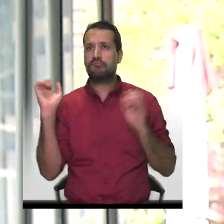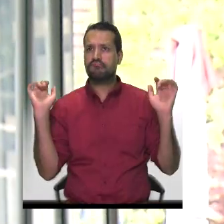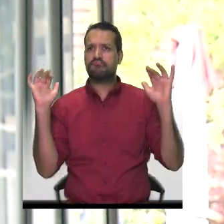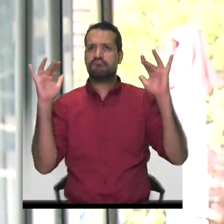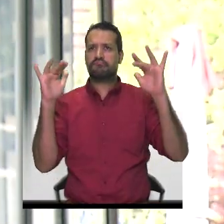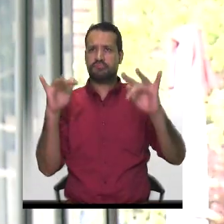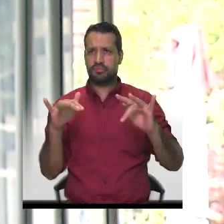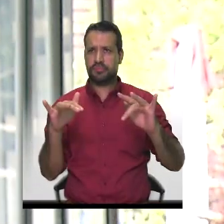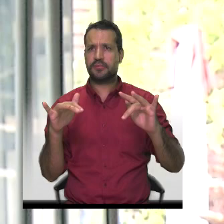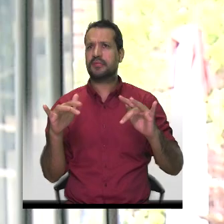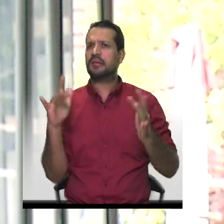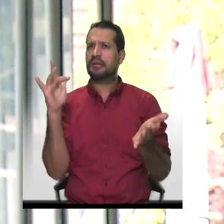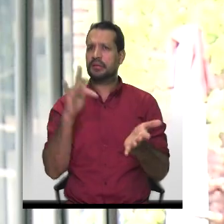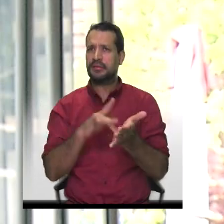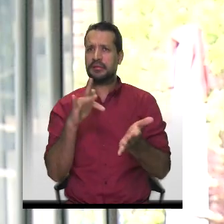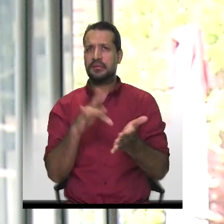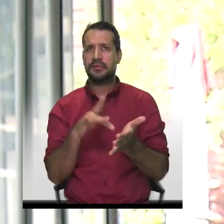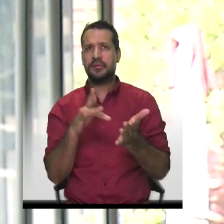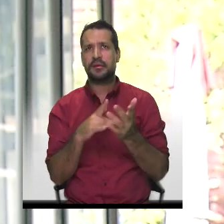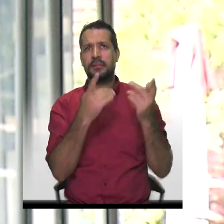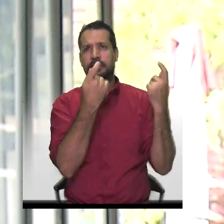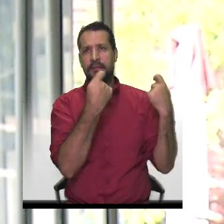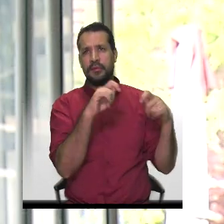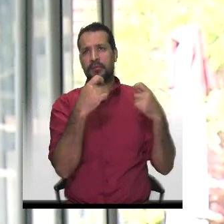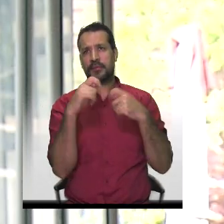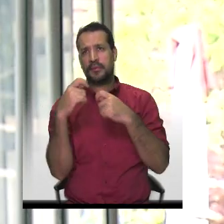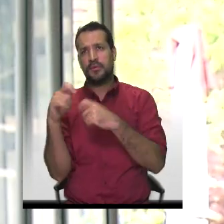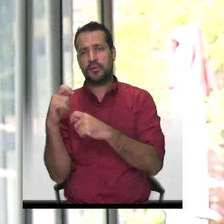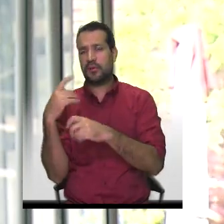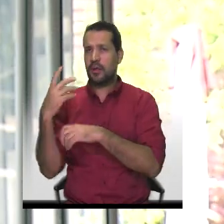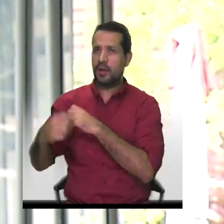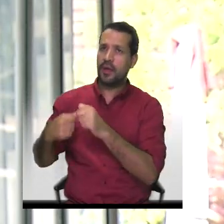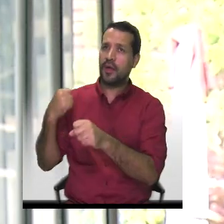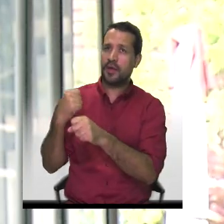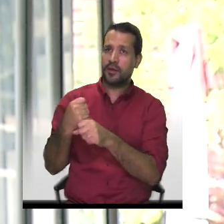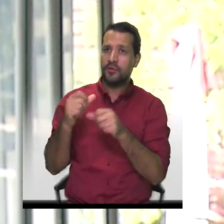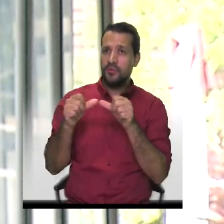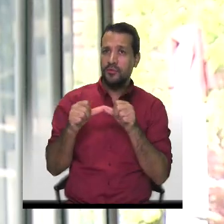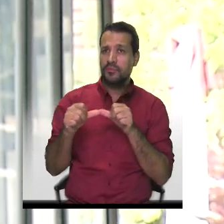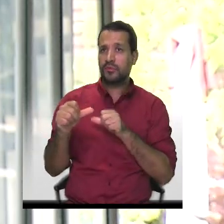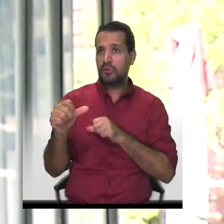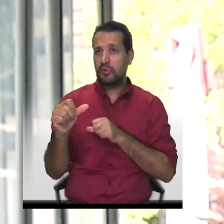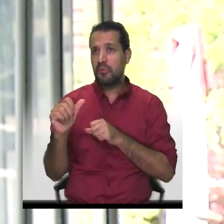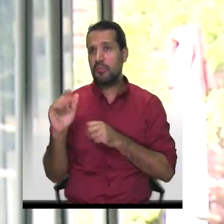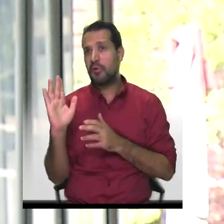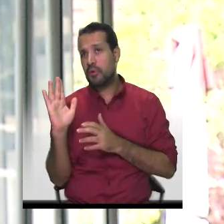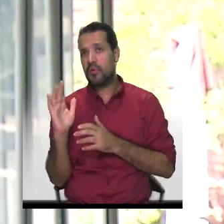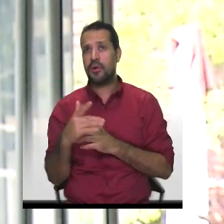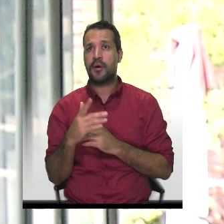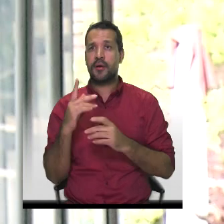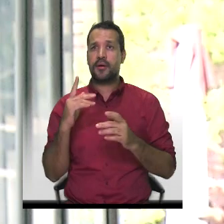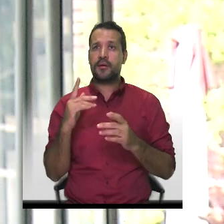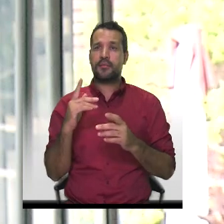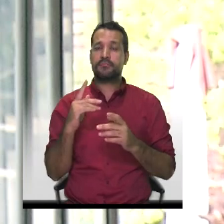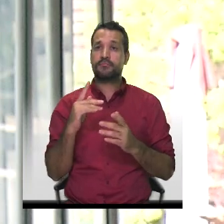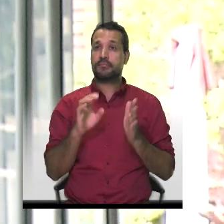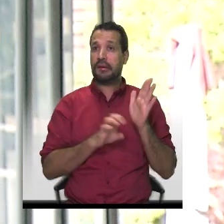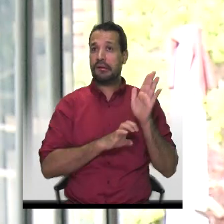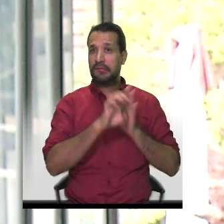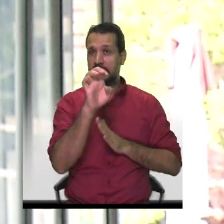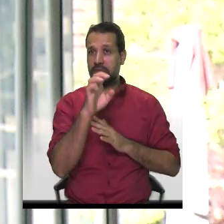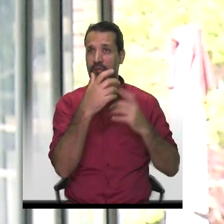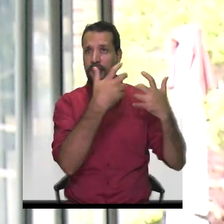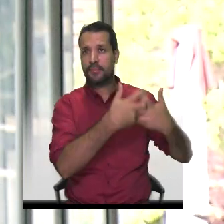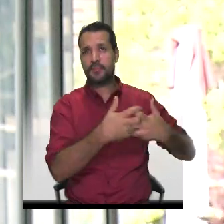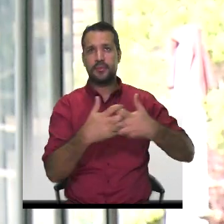quiebra de lo que nos vendieron por unos años, porque además no fue por tantos años, como la panacea pues del éxito empresarial.